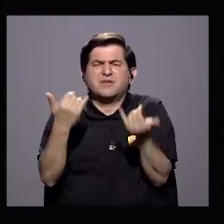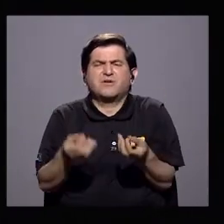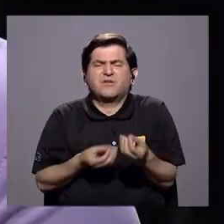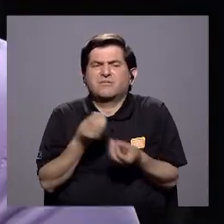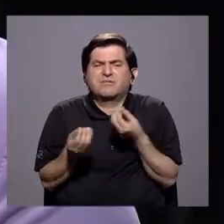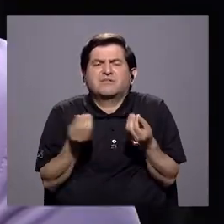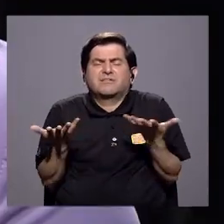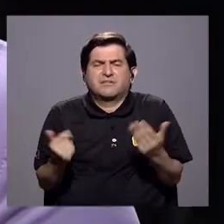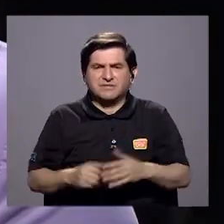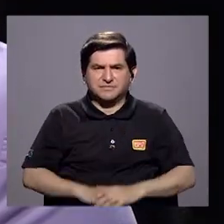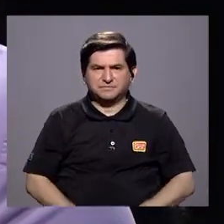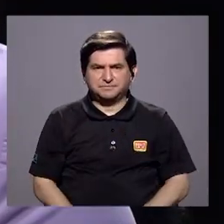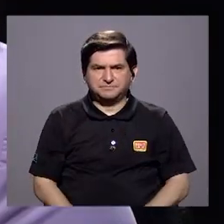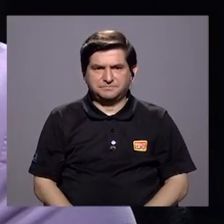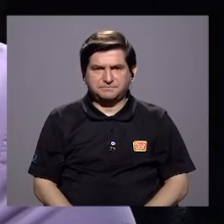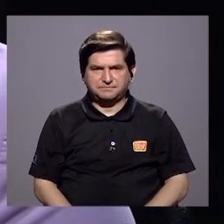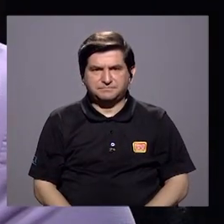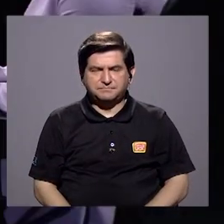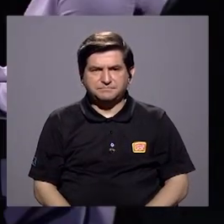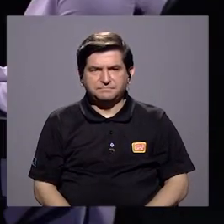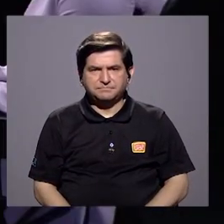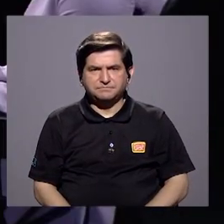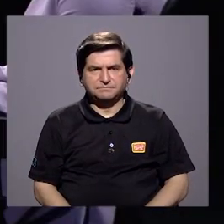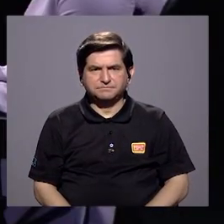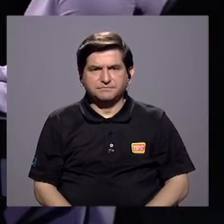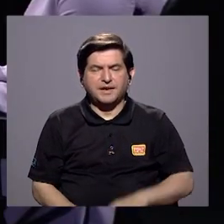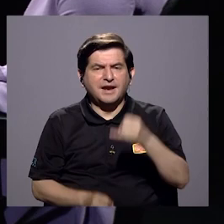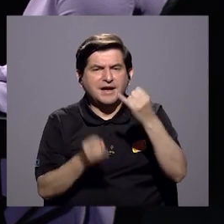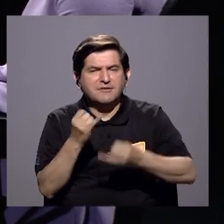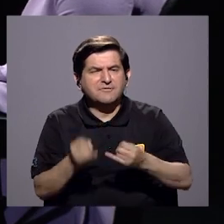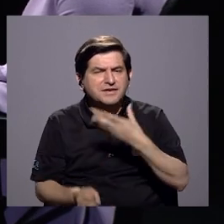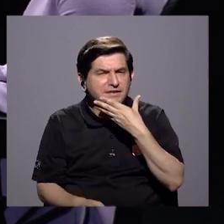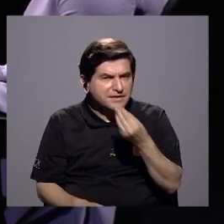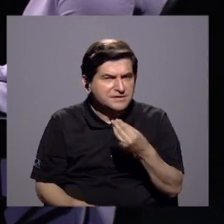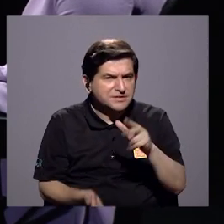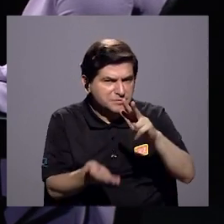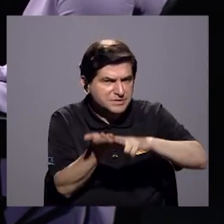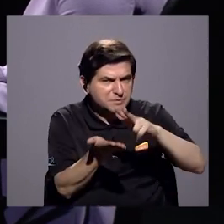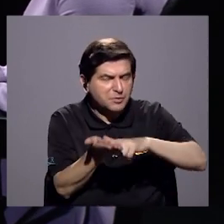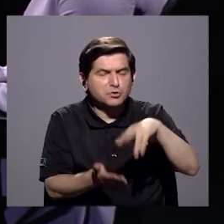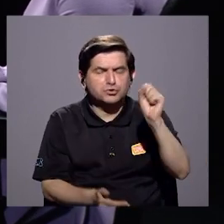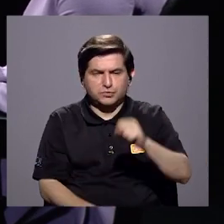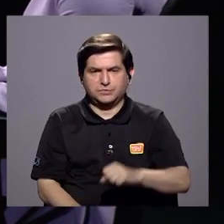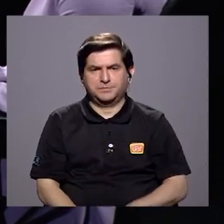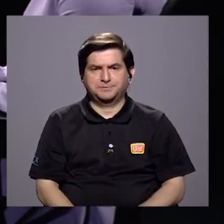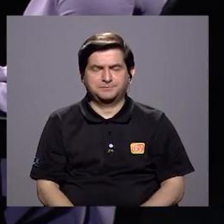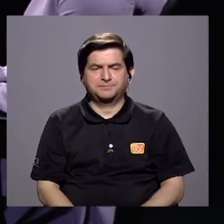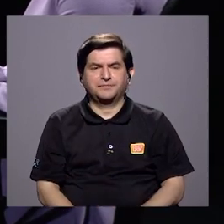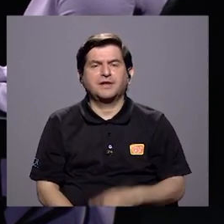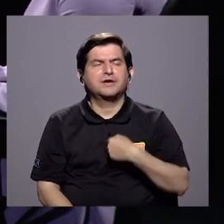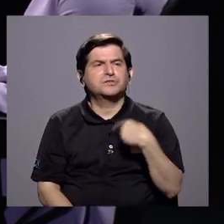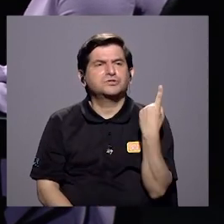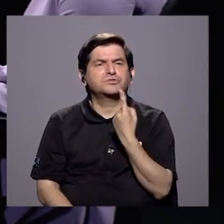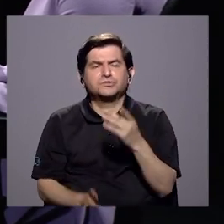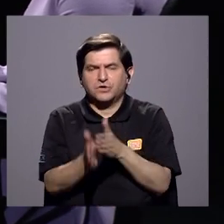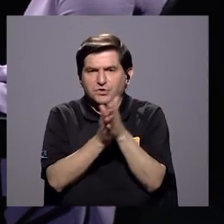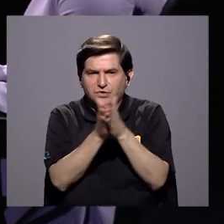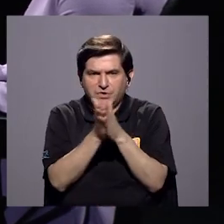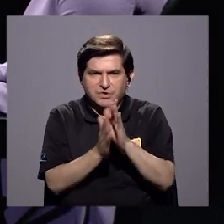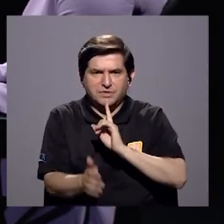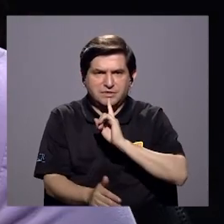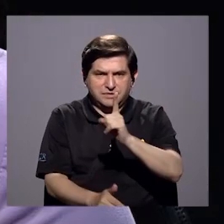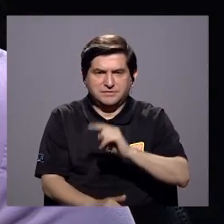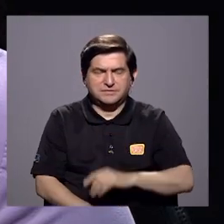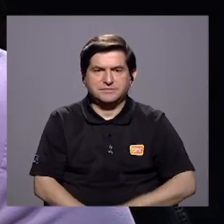momento. Sí, es importante. Se aprobó a finales de diciembre. A finales de diciembre. Aquí nada 31. Más voy a aprovechar para